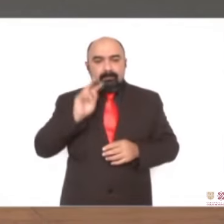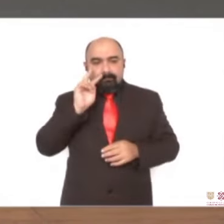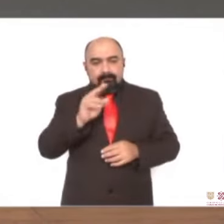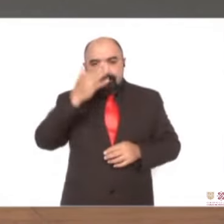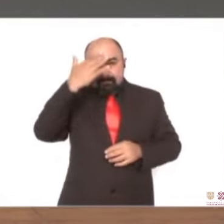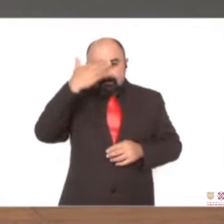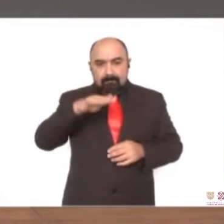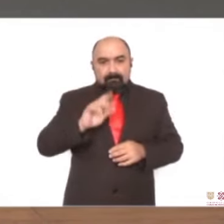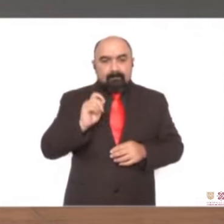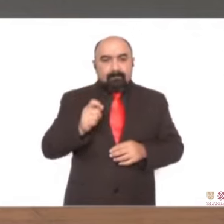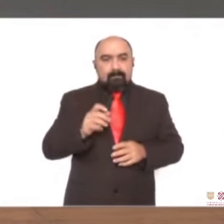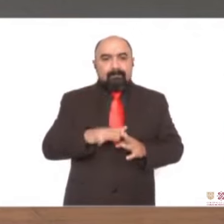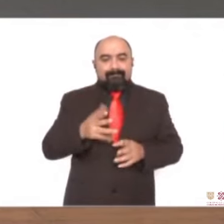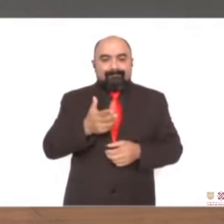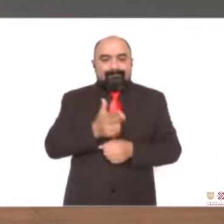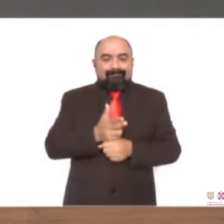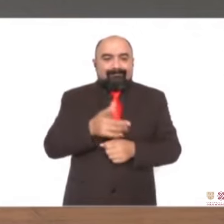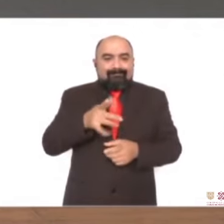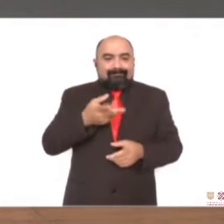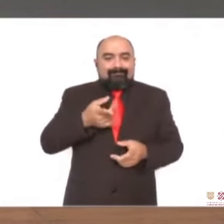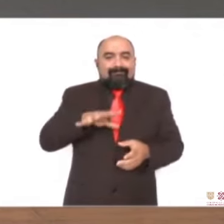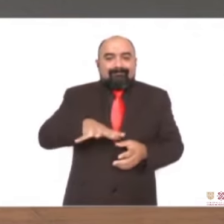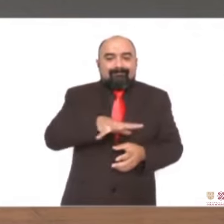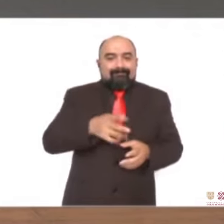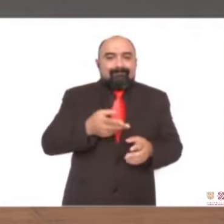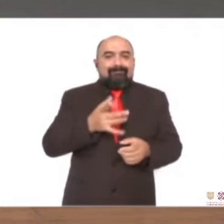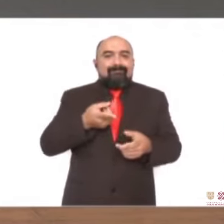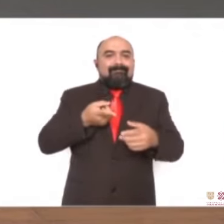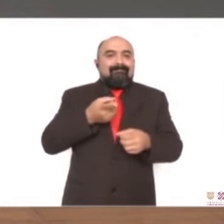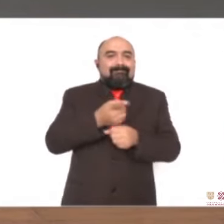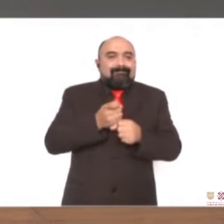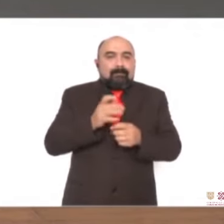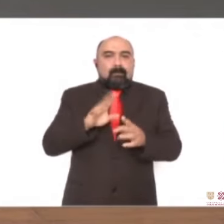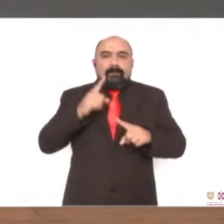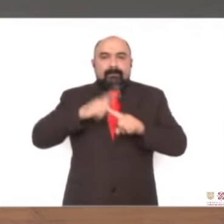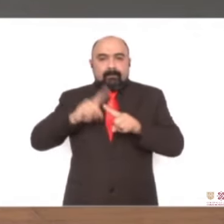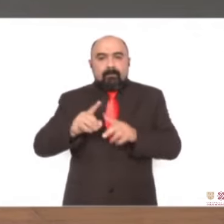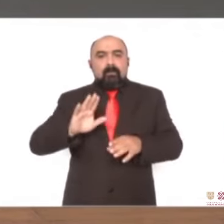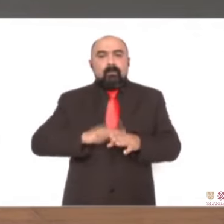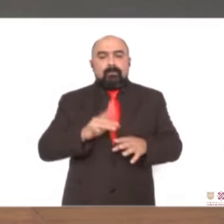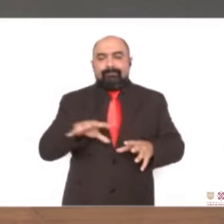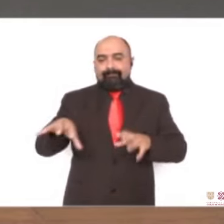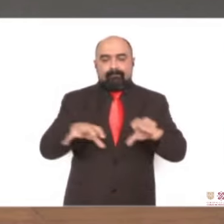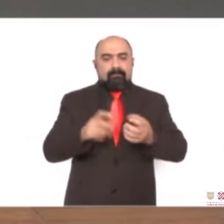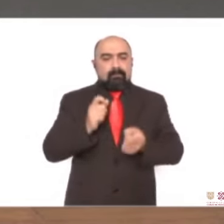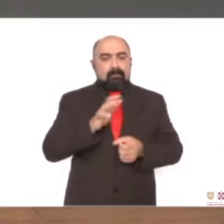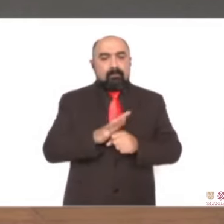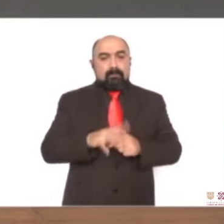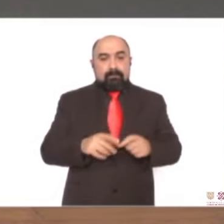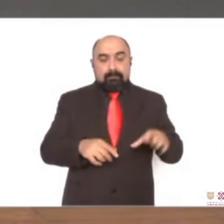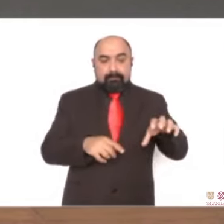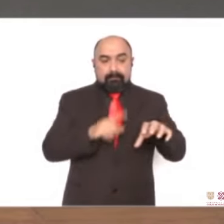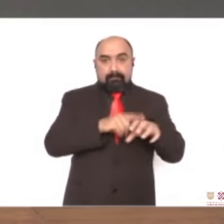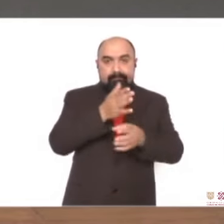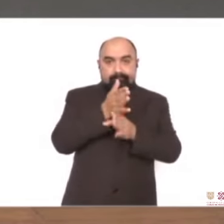que tiene la estación, en varios sentidos. Por un lado, esta parte que viene